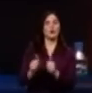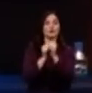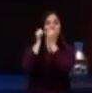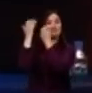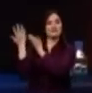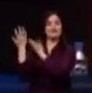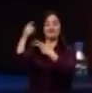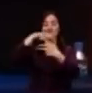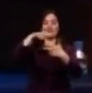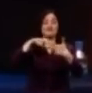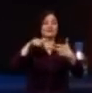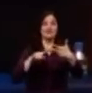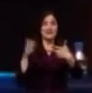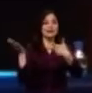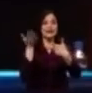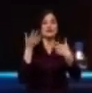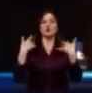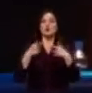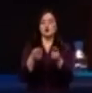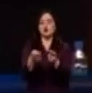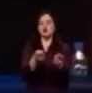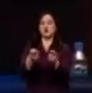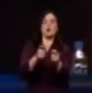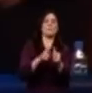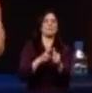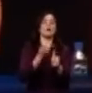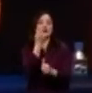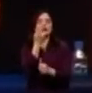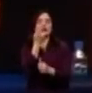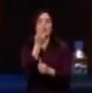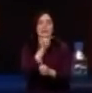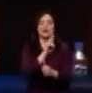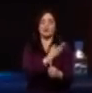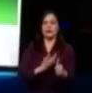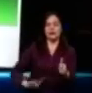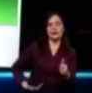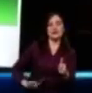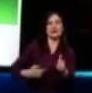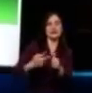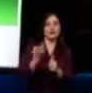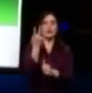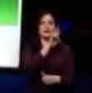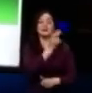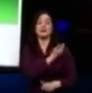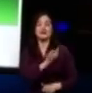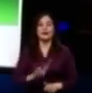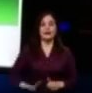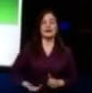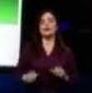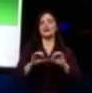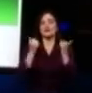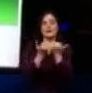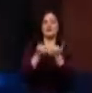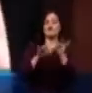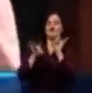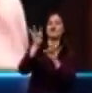de país Carlos Berman, que estarán al frente de la primera y segunda vicepresidencia respectivamente. Los asambleístas además eligieron a la